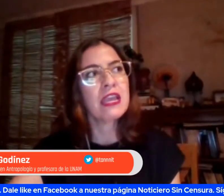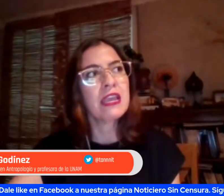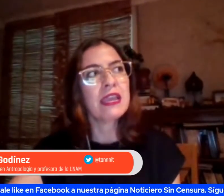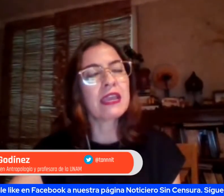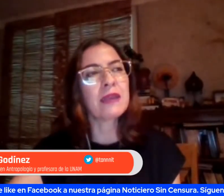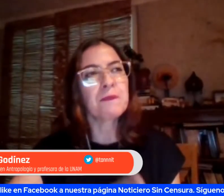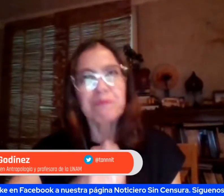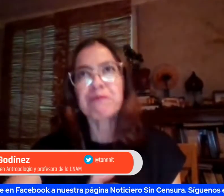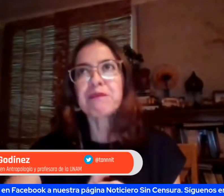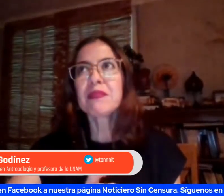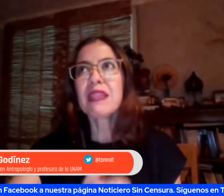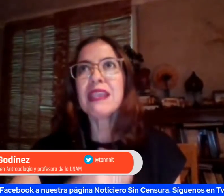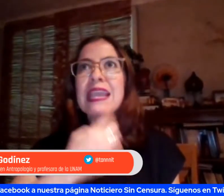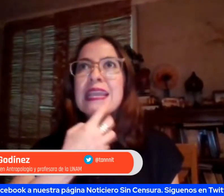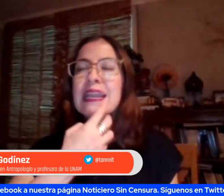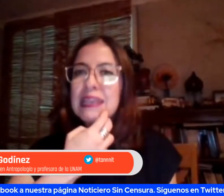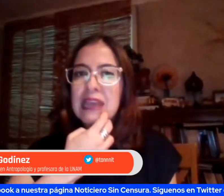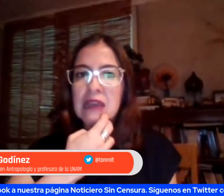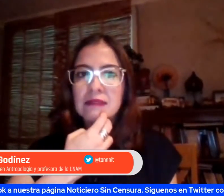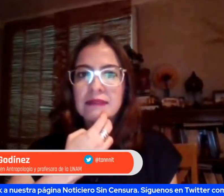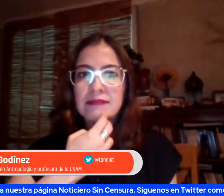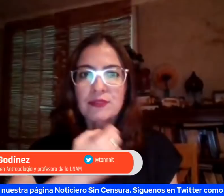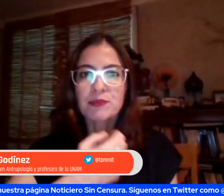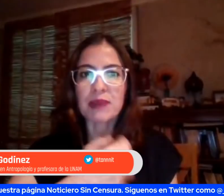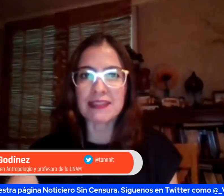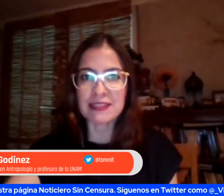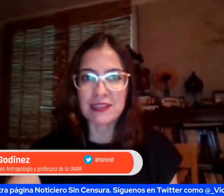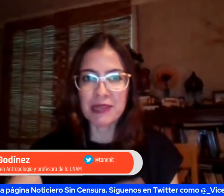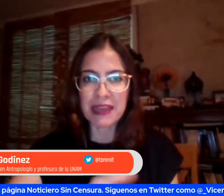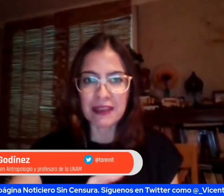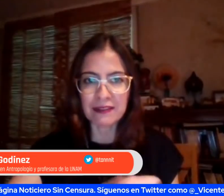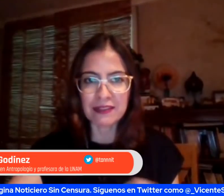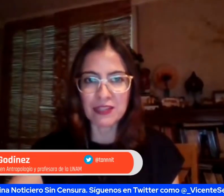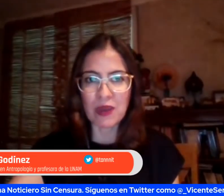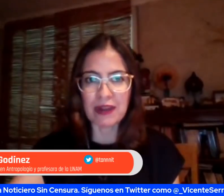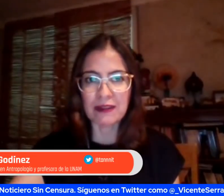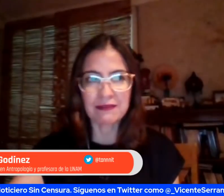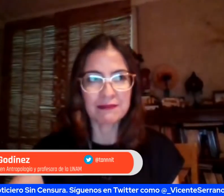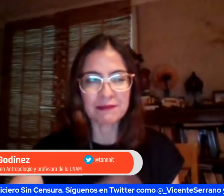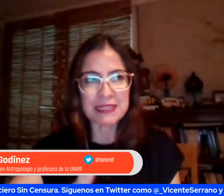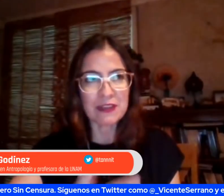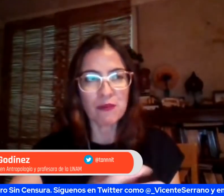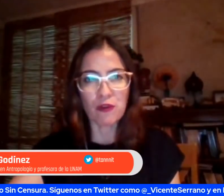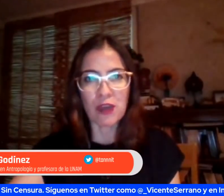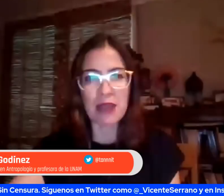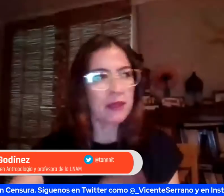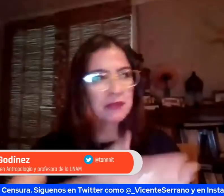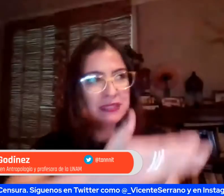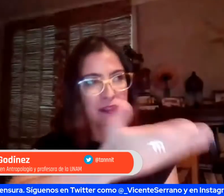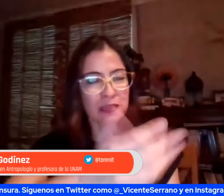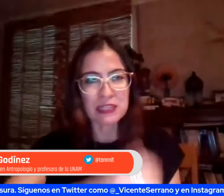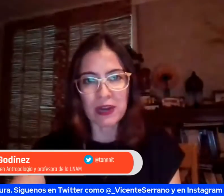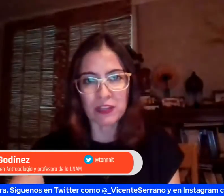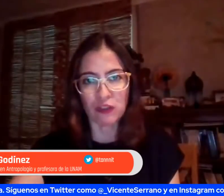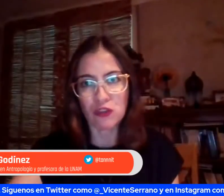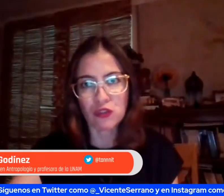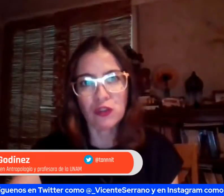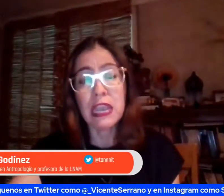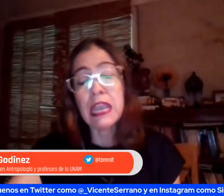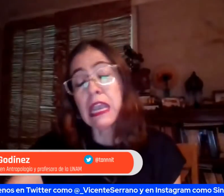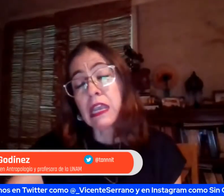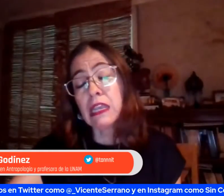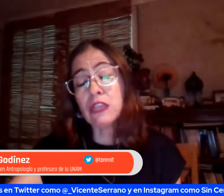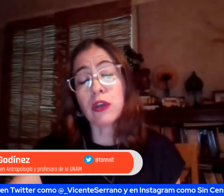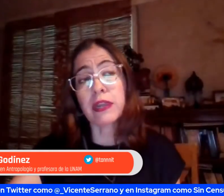adversarios, que él cayera, ¿no?, para decir, mira, es igual, viste cómo no cambia, viste cómo es igual a todos,